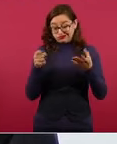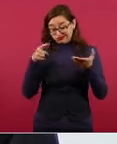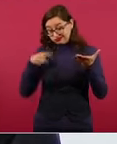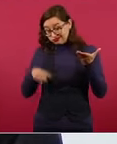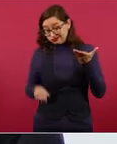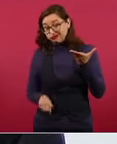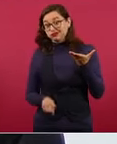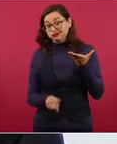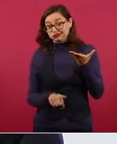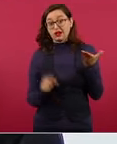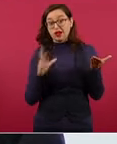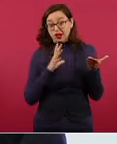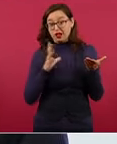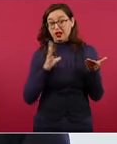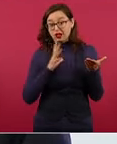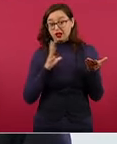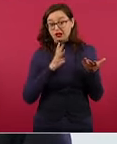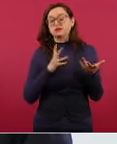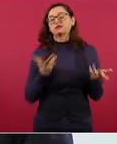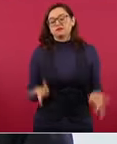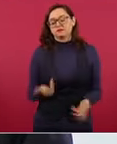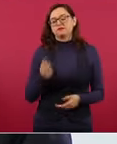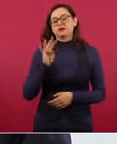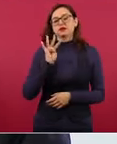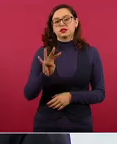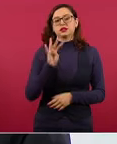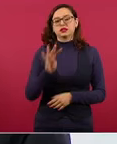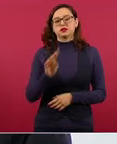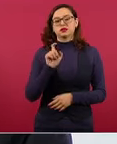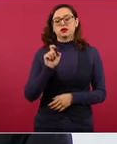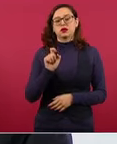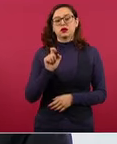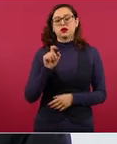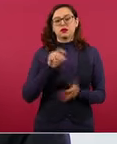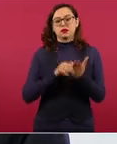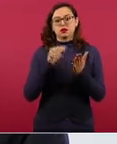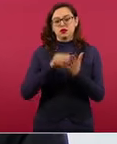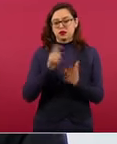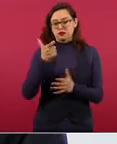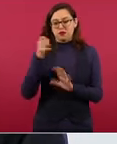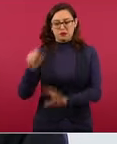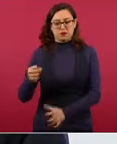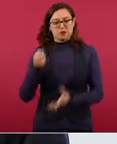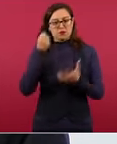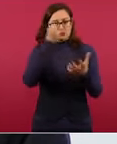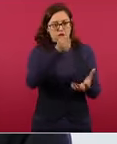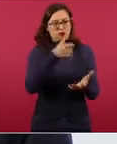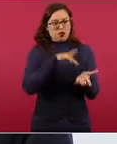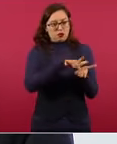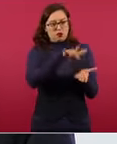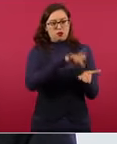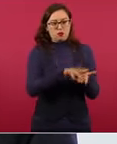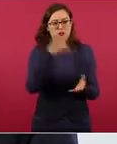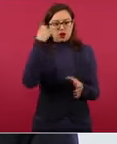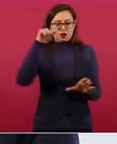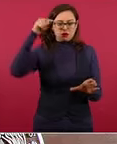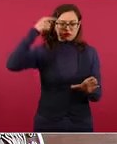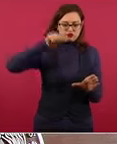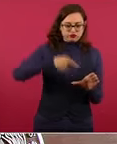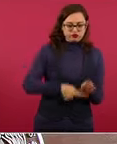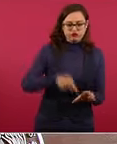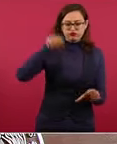tenemos una aportación de 19.2 millones de pesos para perforar 24 pozos someros